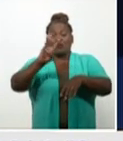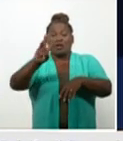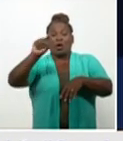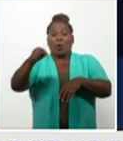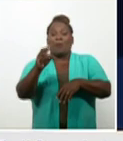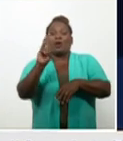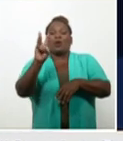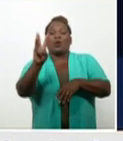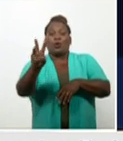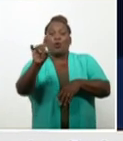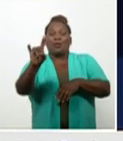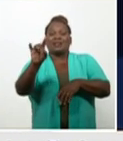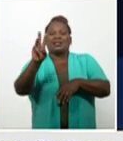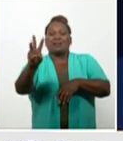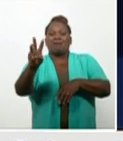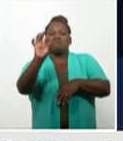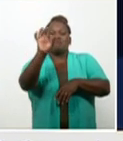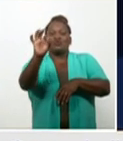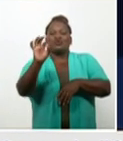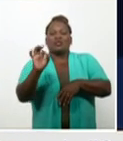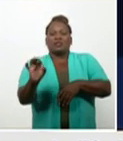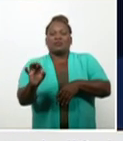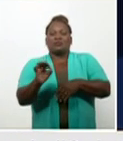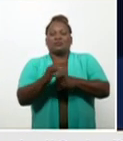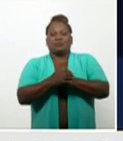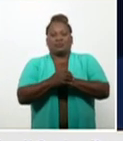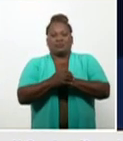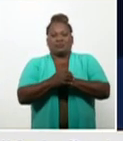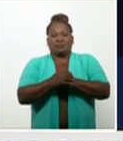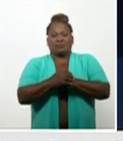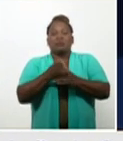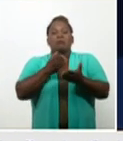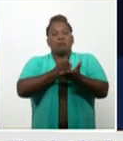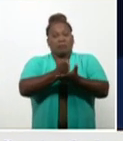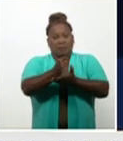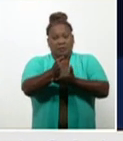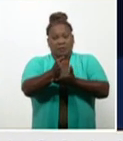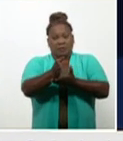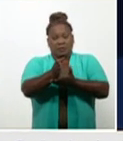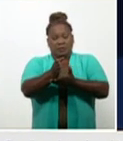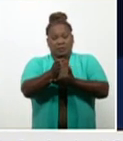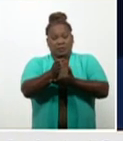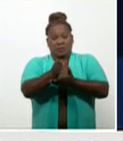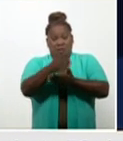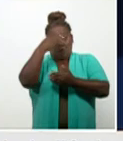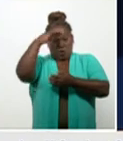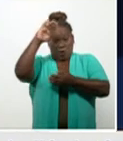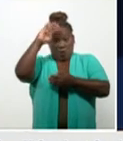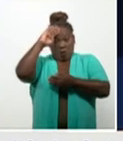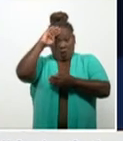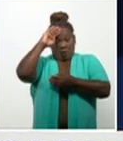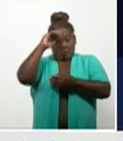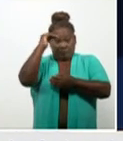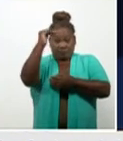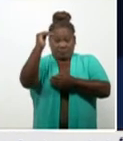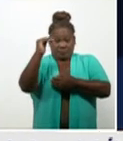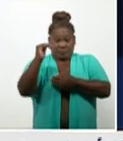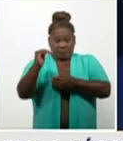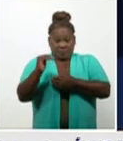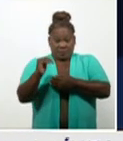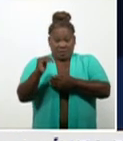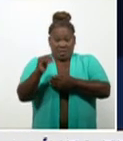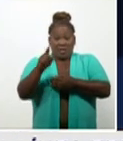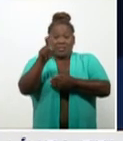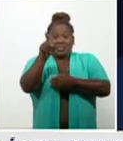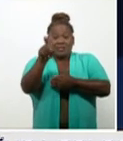3,93% y se mantiene, ocupa el 17º,